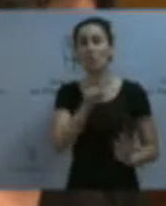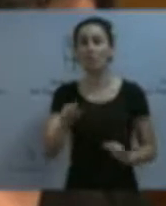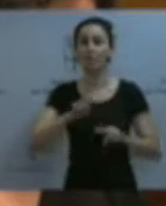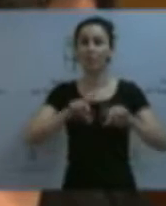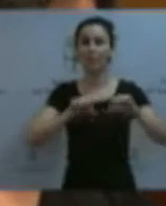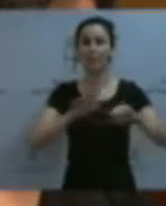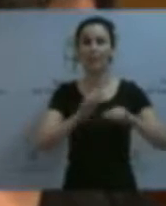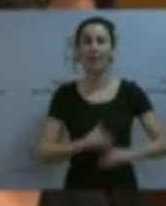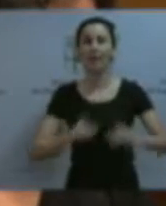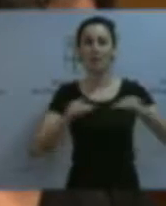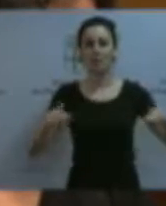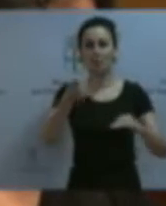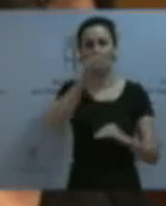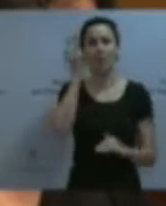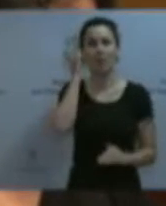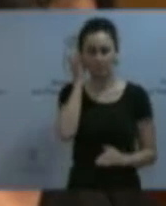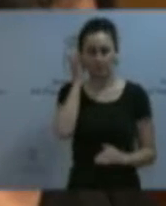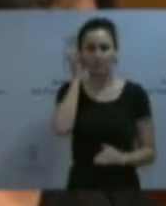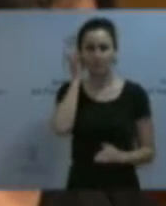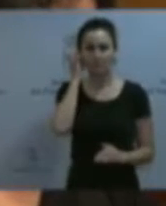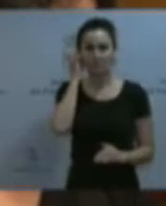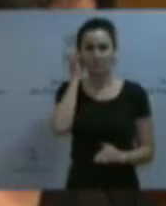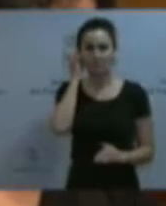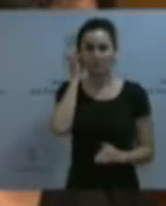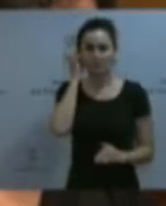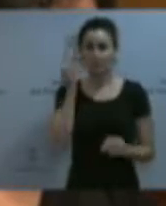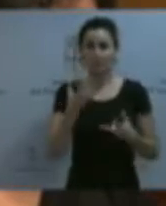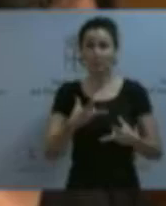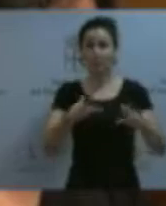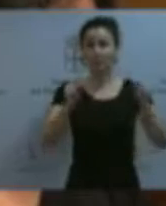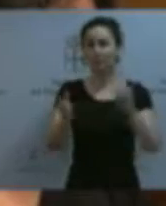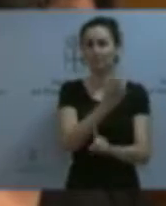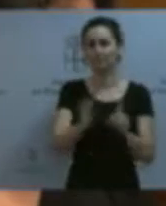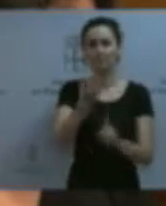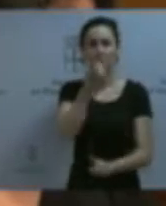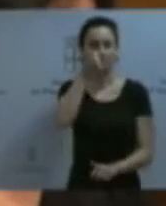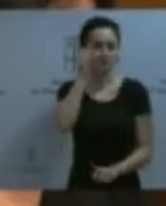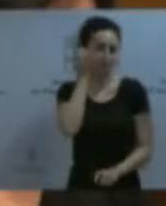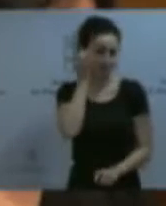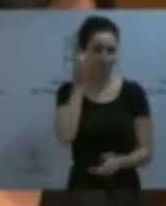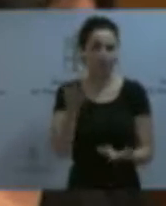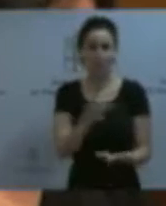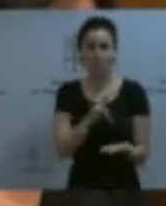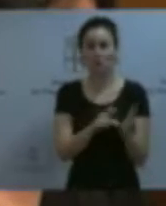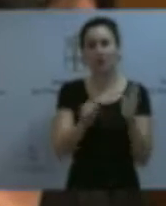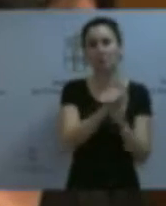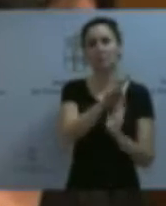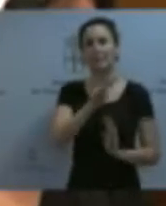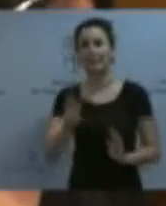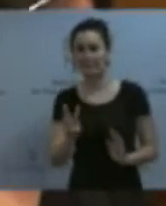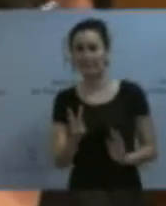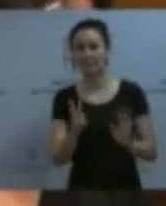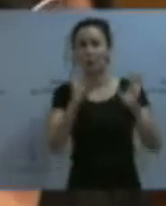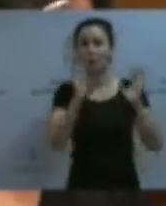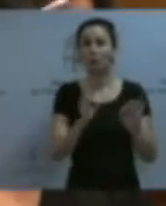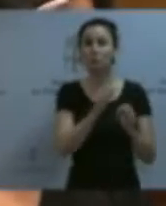para la igualdad de mujeres y hombres y la erradicación de la violencia de género. Concretamente, en su artículo 23, la integración del